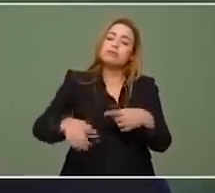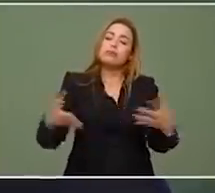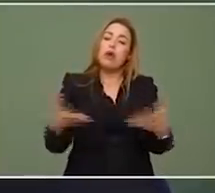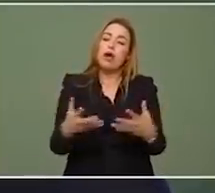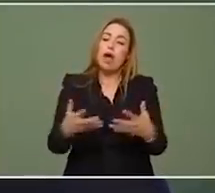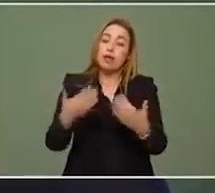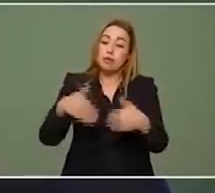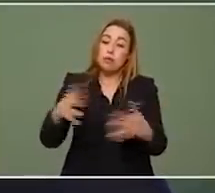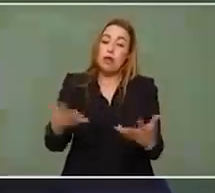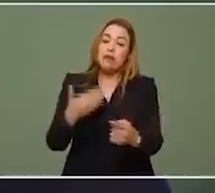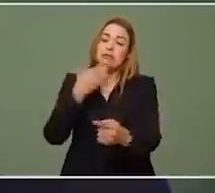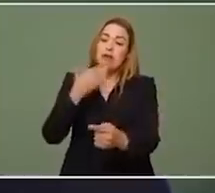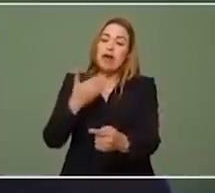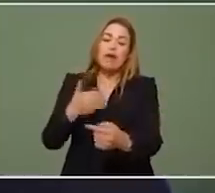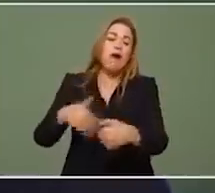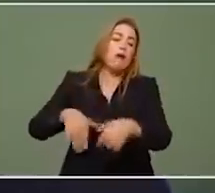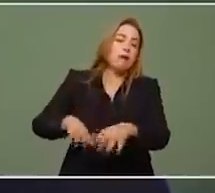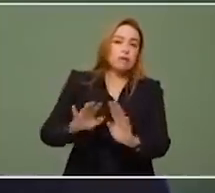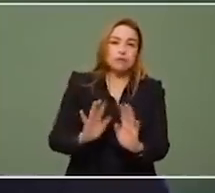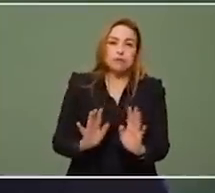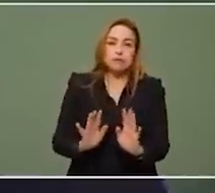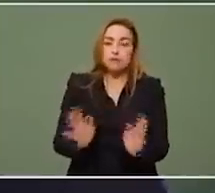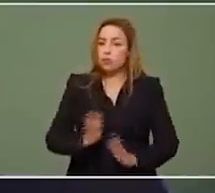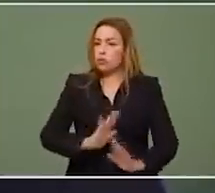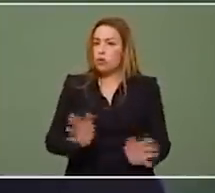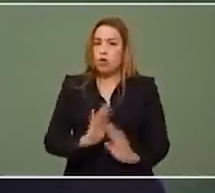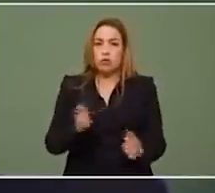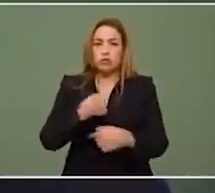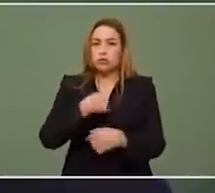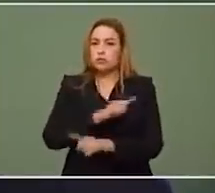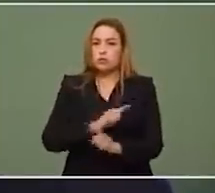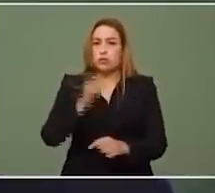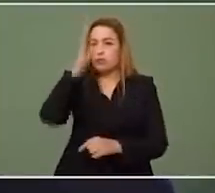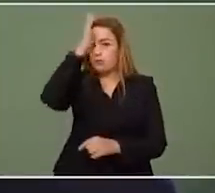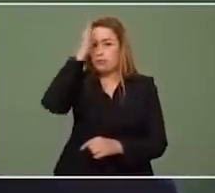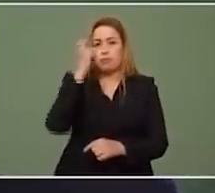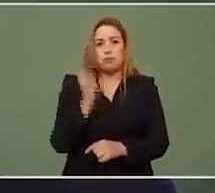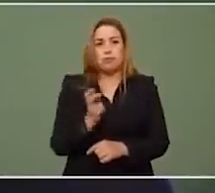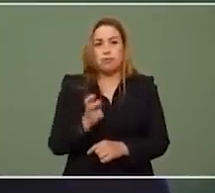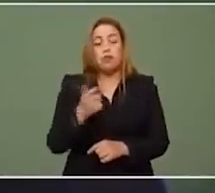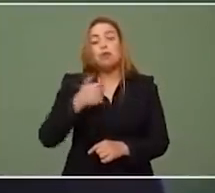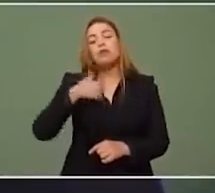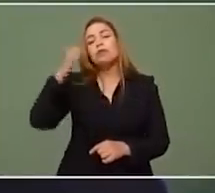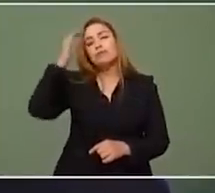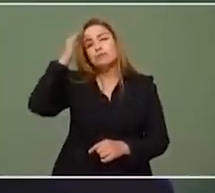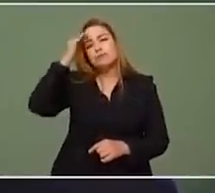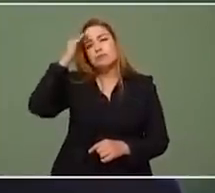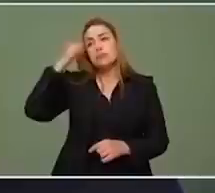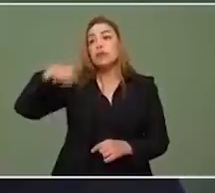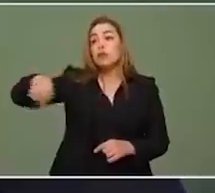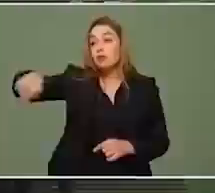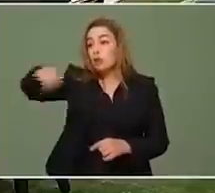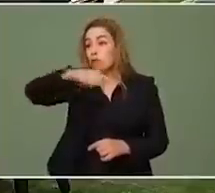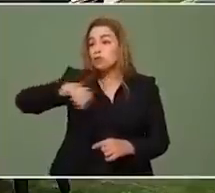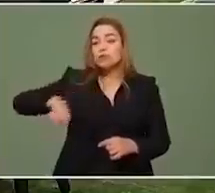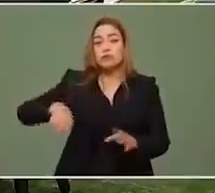creo que los medios también con el fin